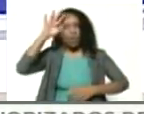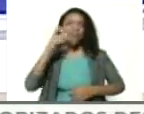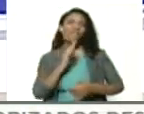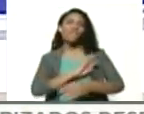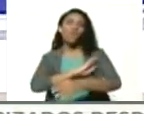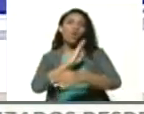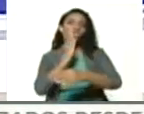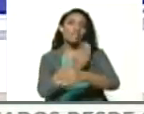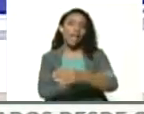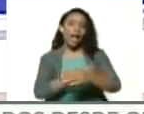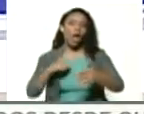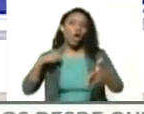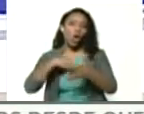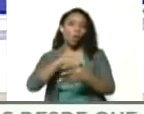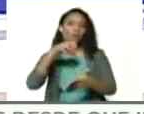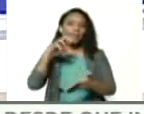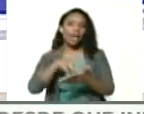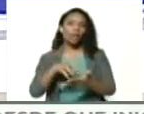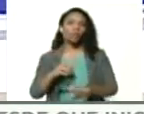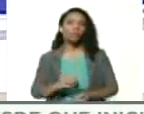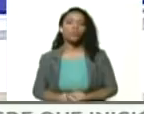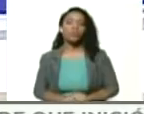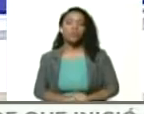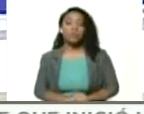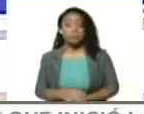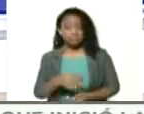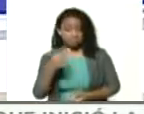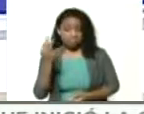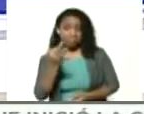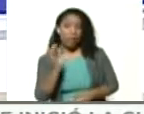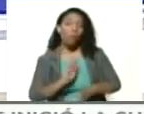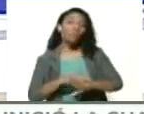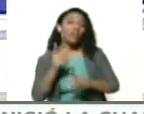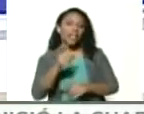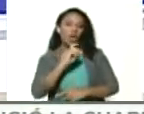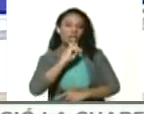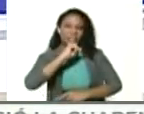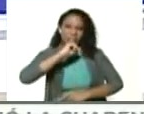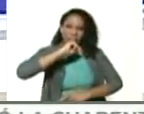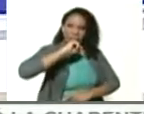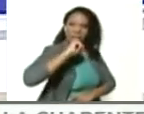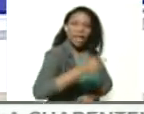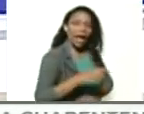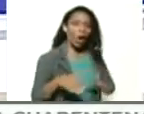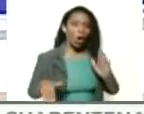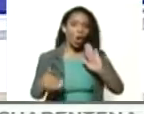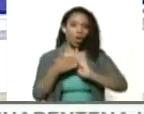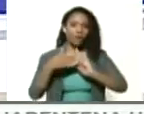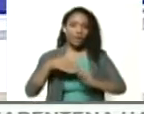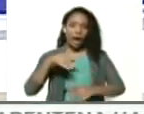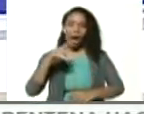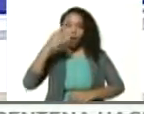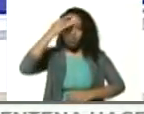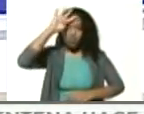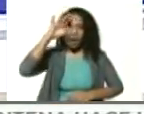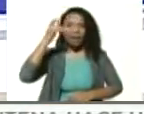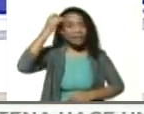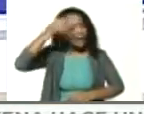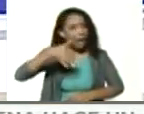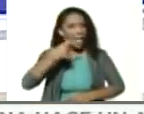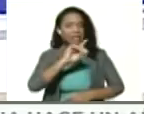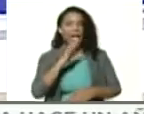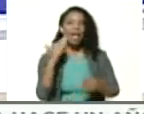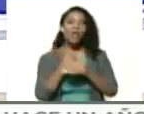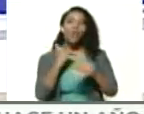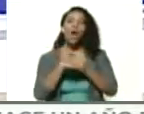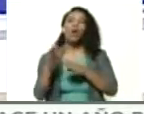reforzar el golpe de Estado, ¿verdad? Porque la venganza que ellos tenían contra Cuba creían que era compartida